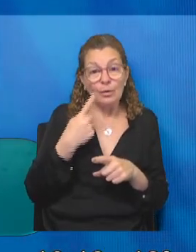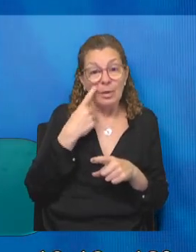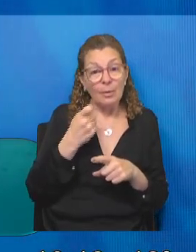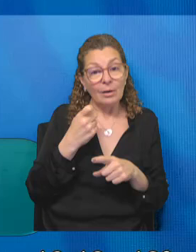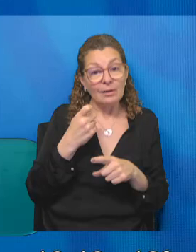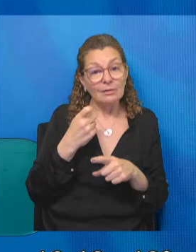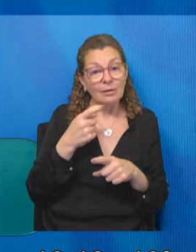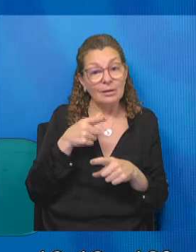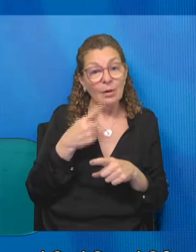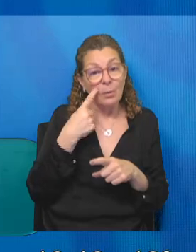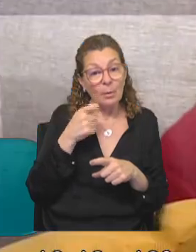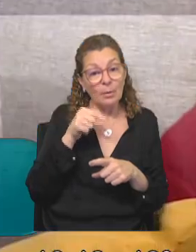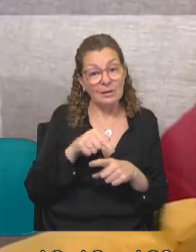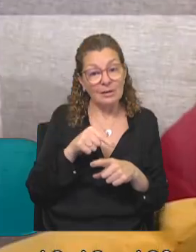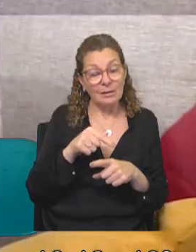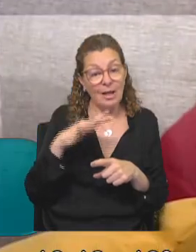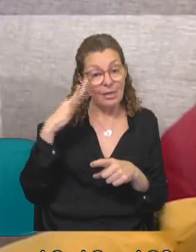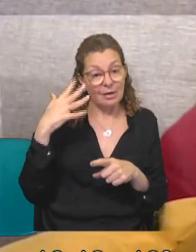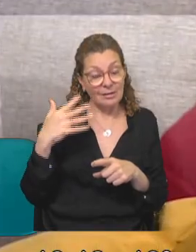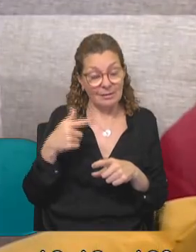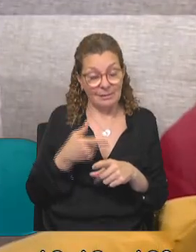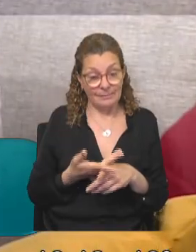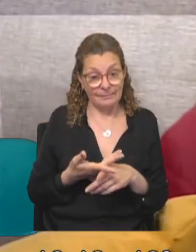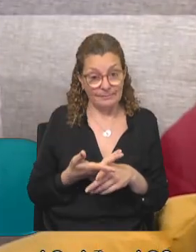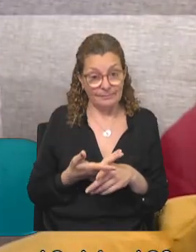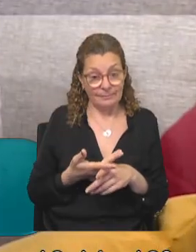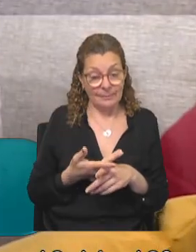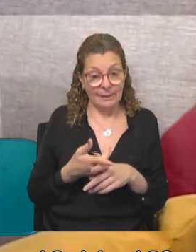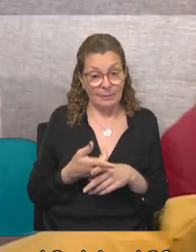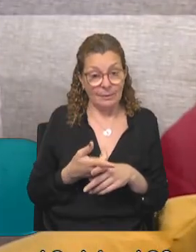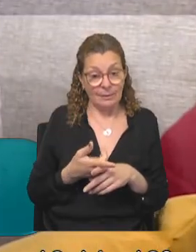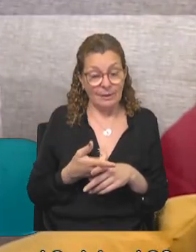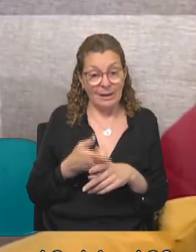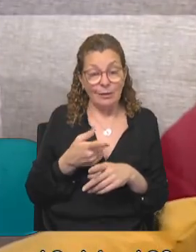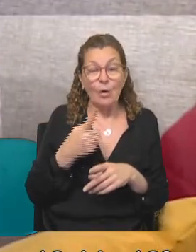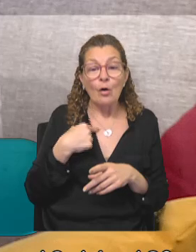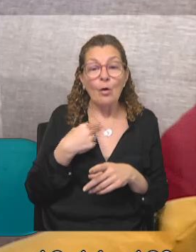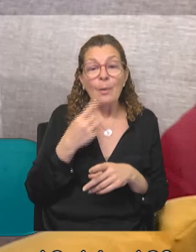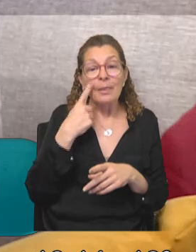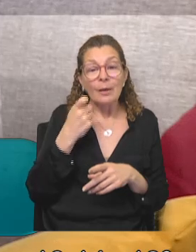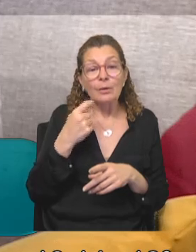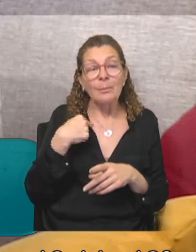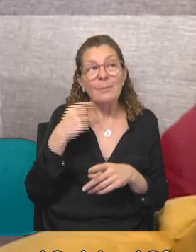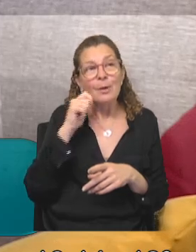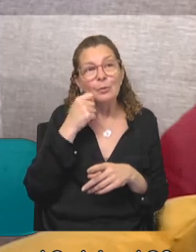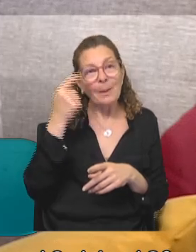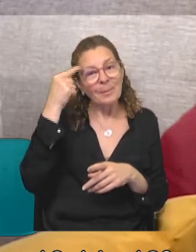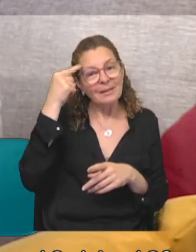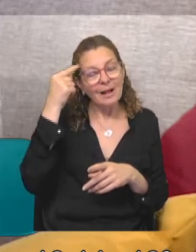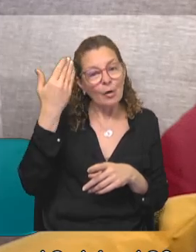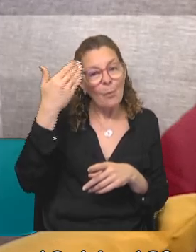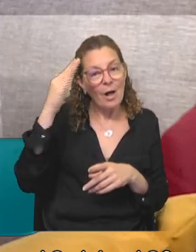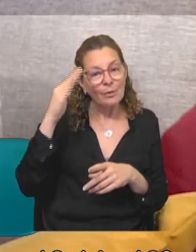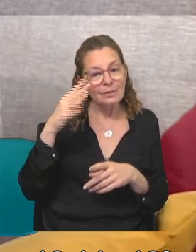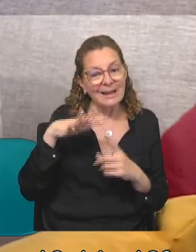el síndrome del impostor bueno, en ahí, el adolescente? Ahí, Flor, más allá de capaz de cómo lo detectamos, me gustaba pensar esto de como adultos,